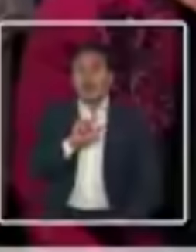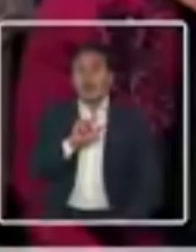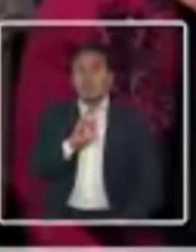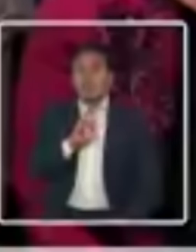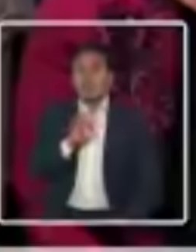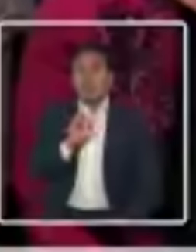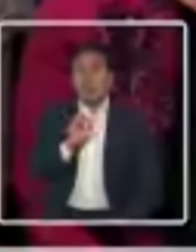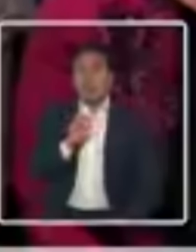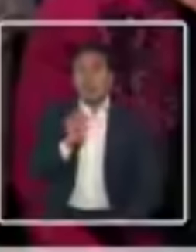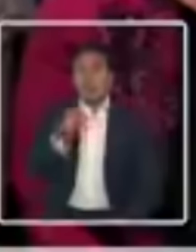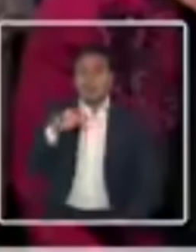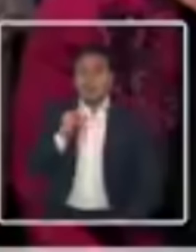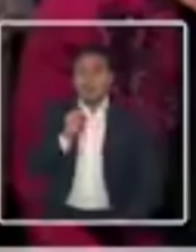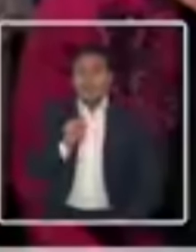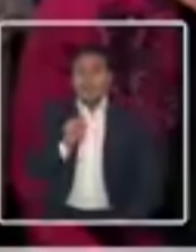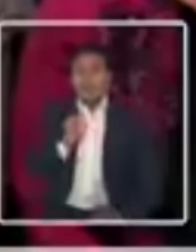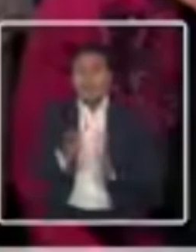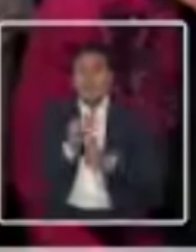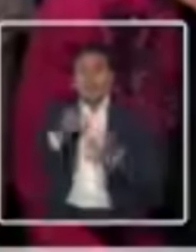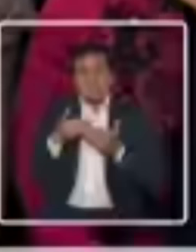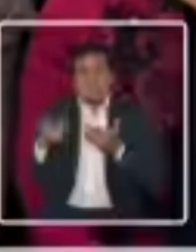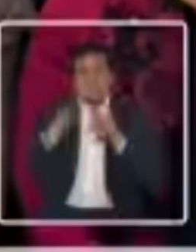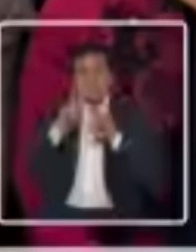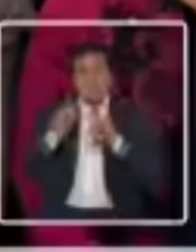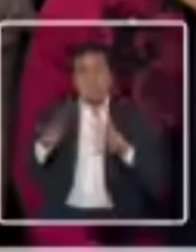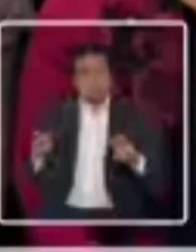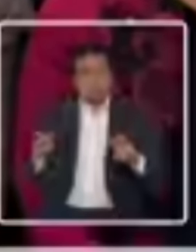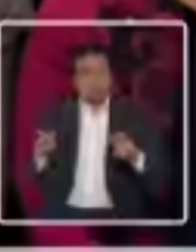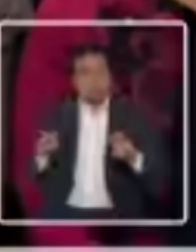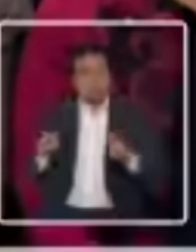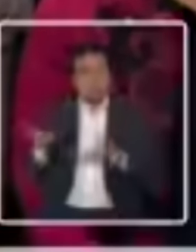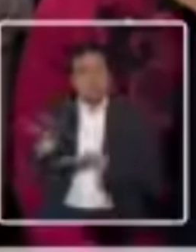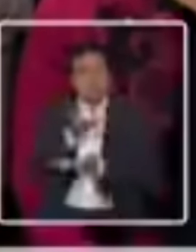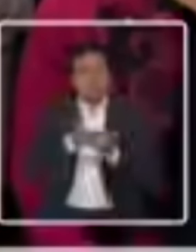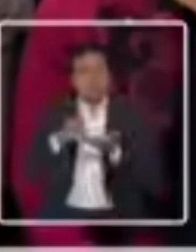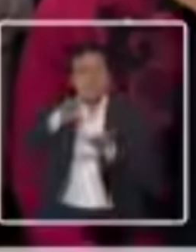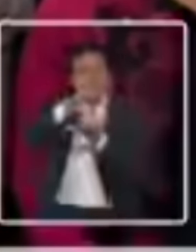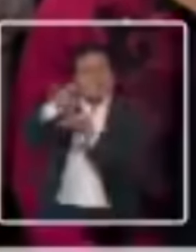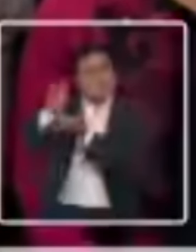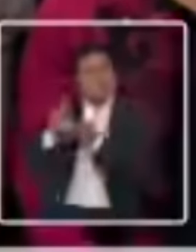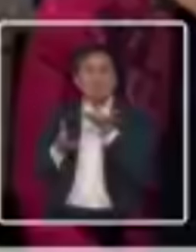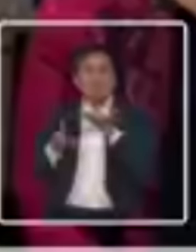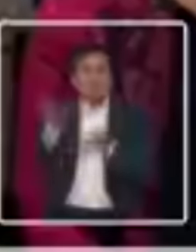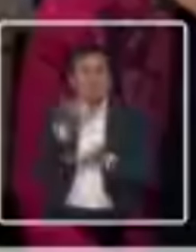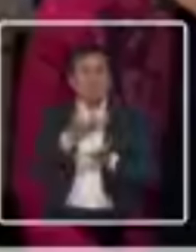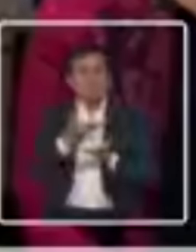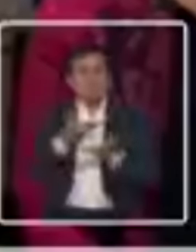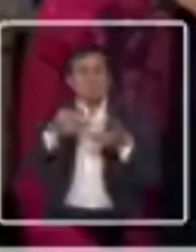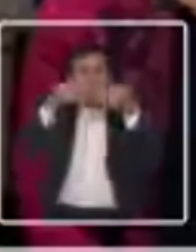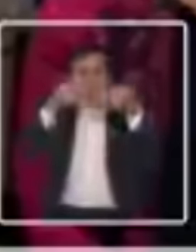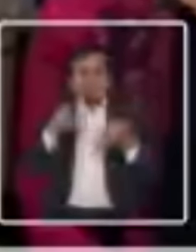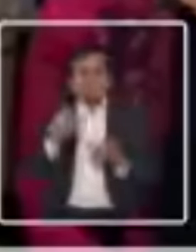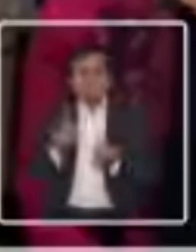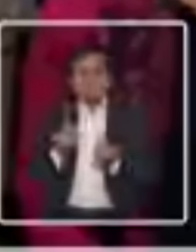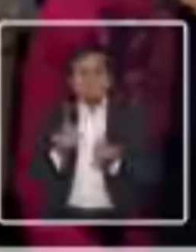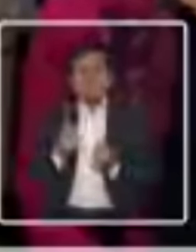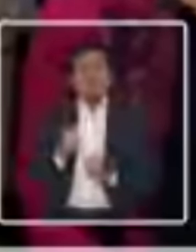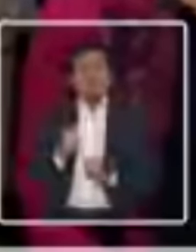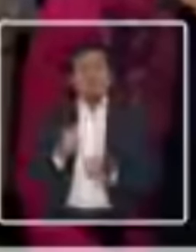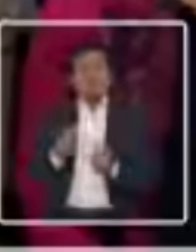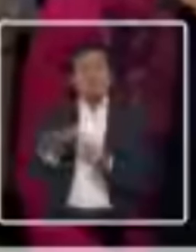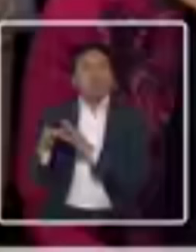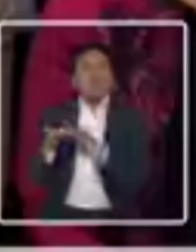Claveren. En esta nueva etapa de la investigación, la colaboración internacional es determinante.